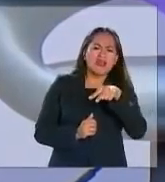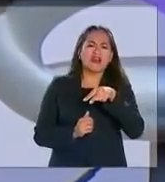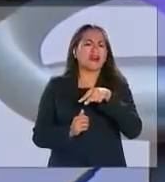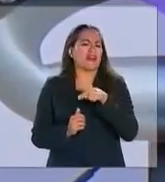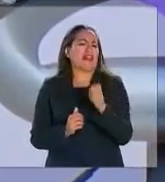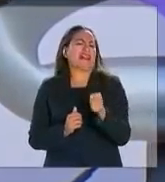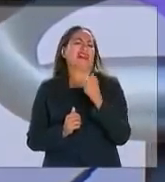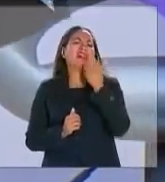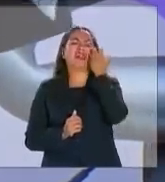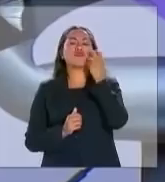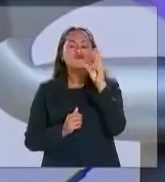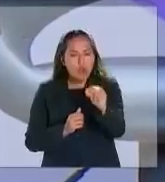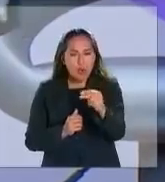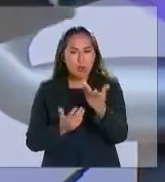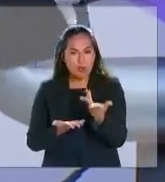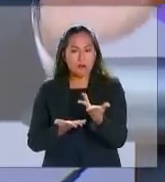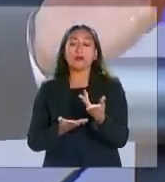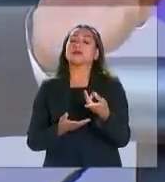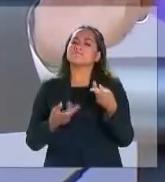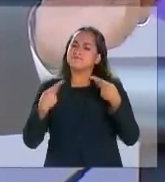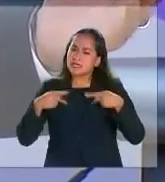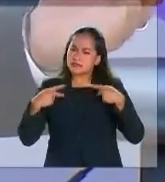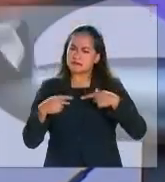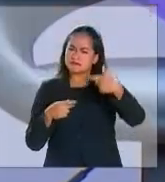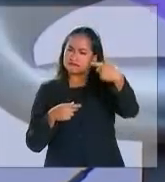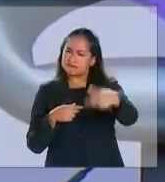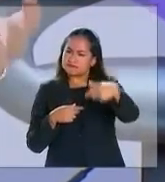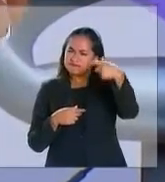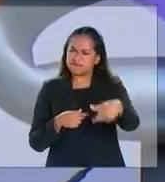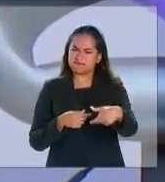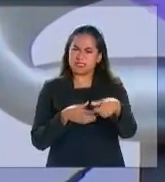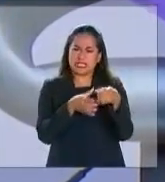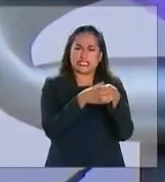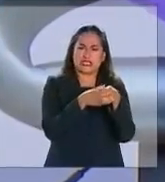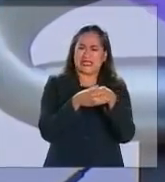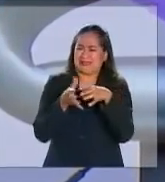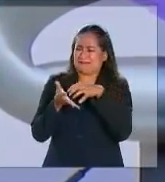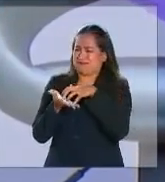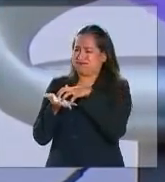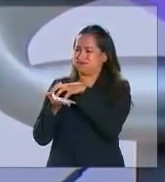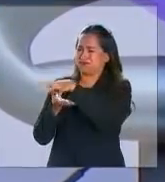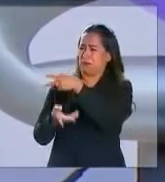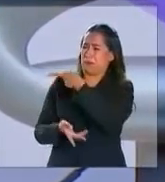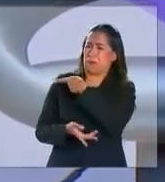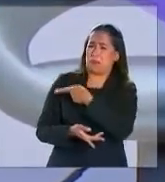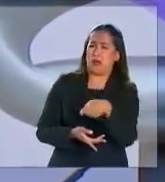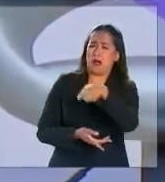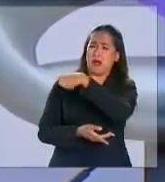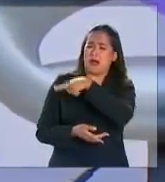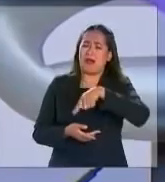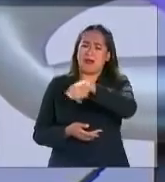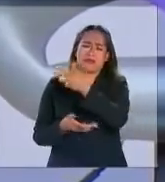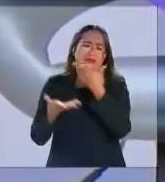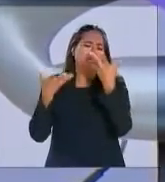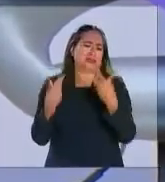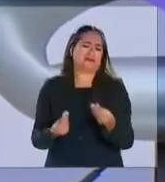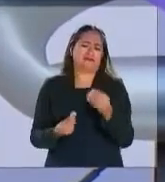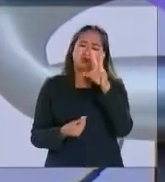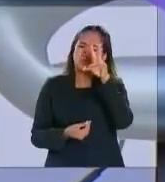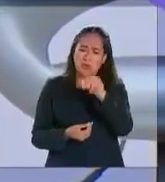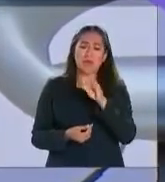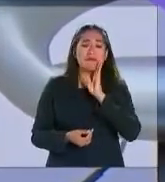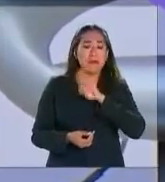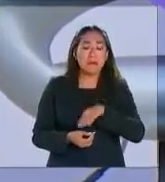muy poquitos ricos y enormes pobres pero aquí tienen las condiciones de la enorme pobreza porque el asistencialismo